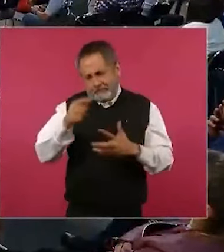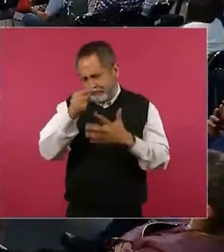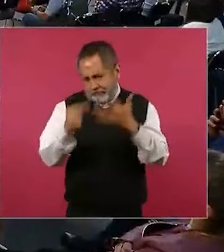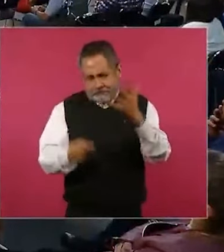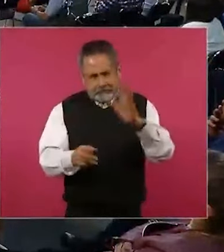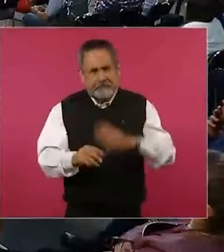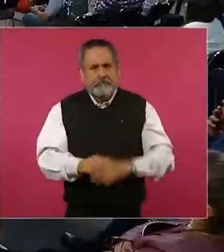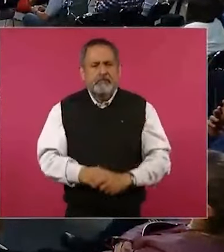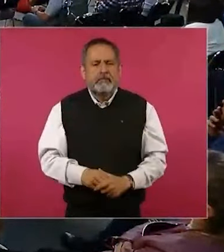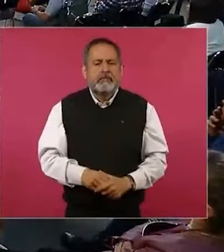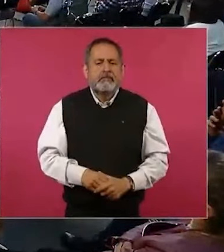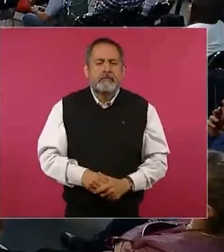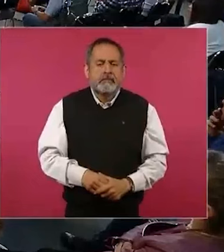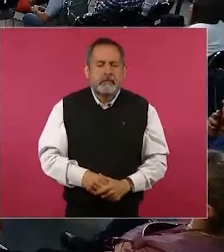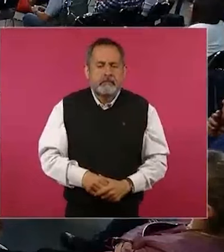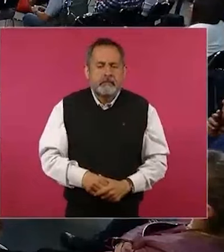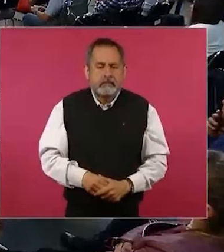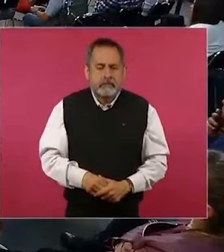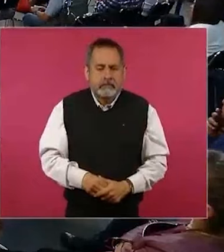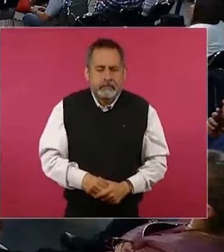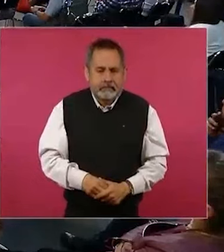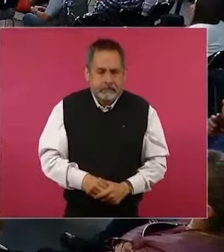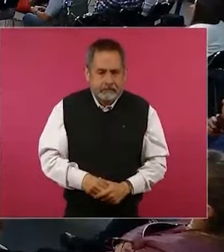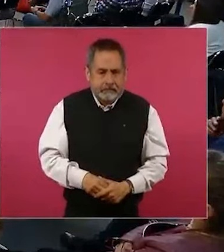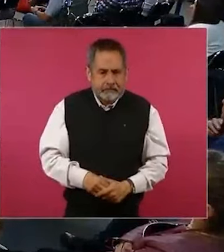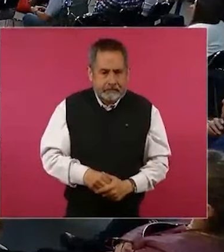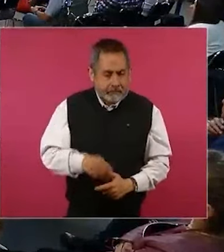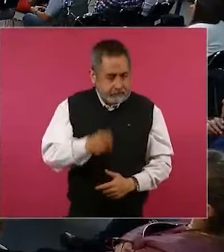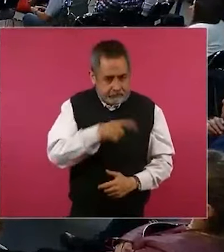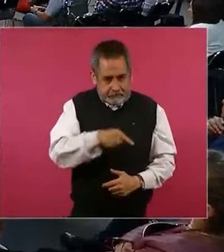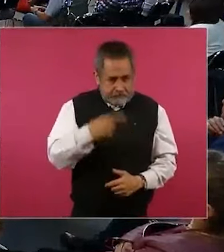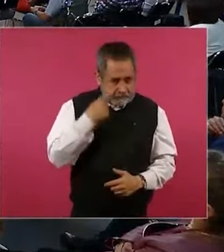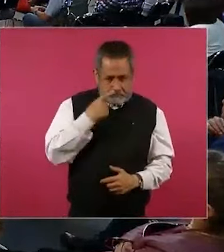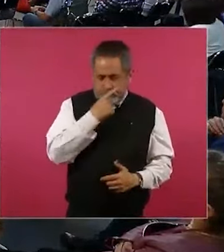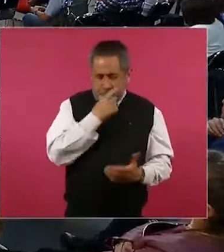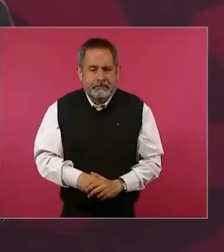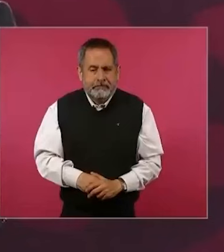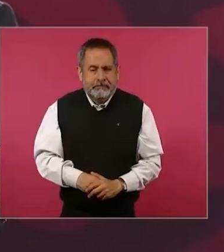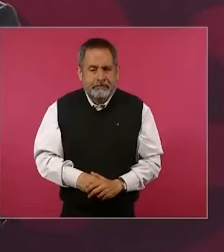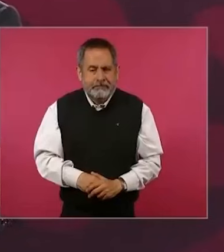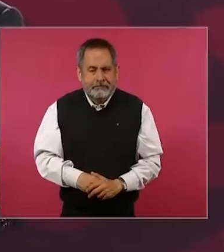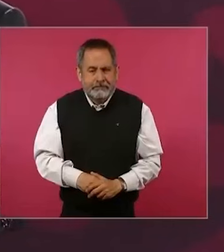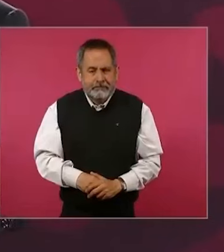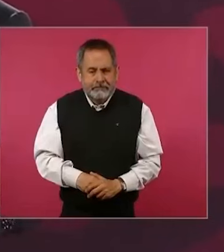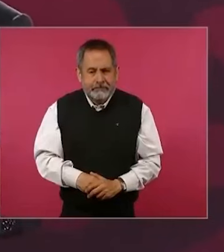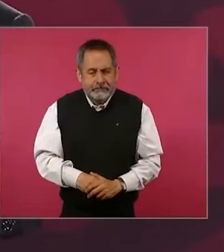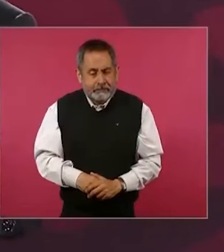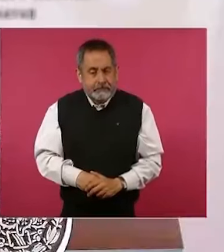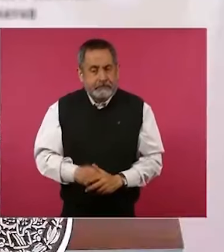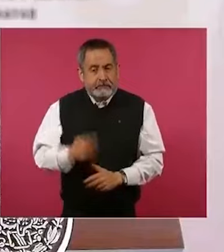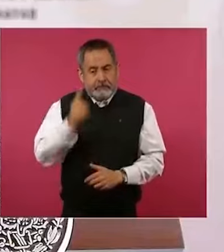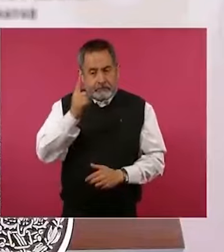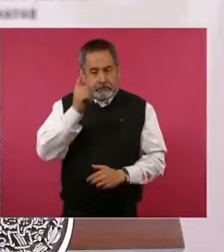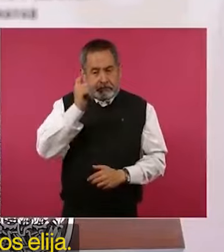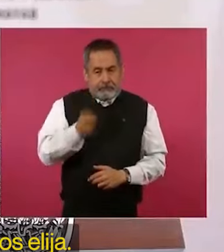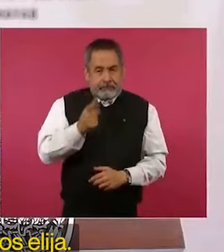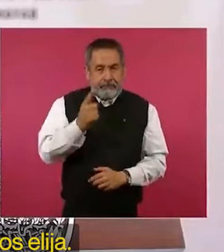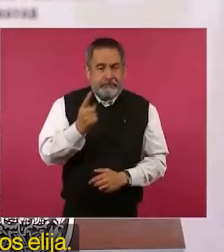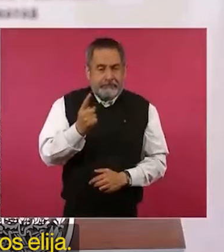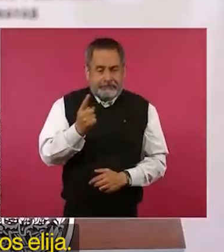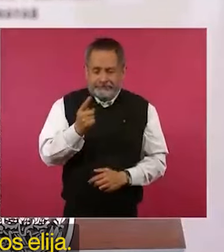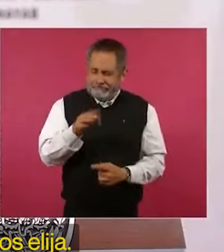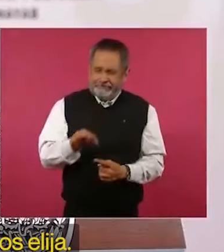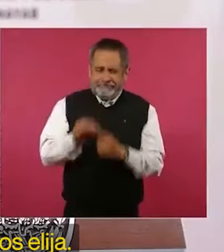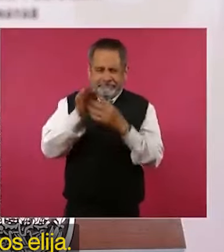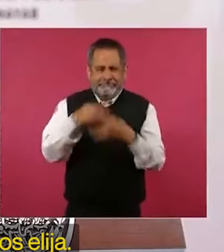fueron las declaraciones que dio durante su conferencia de prensa matutina este miércoles 12 de junio. Un asunto que es